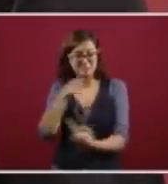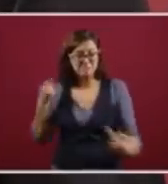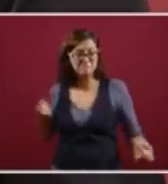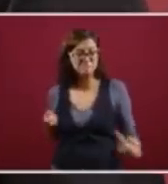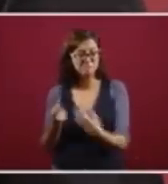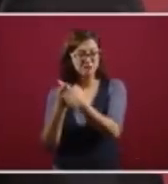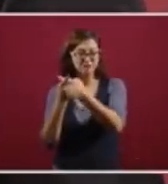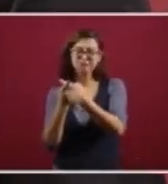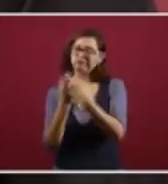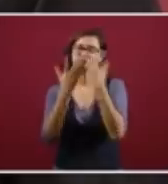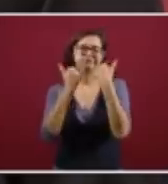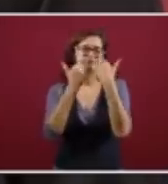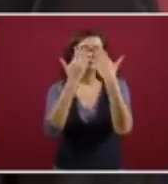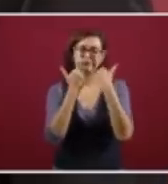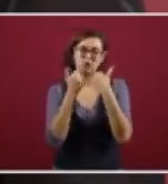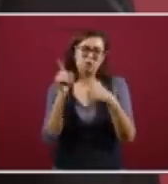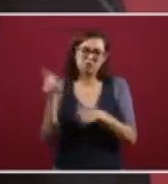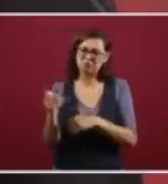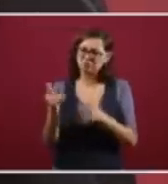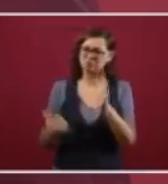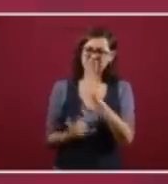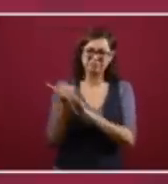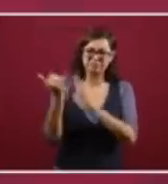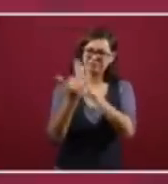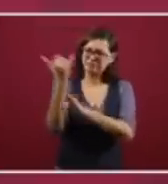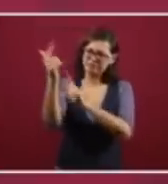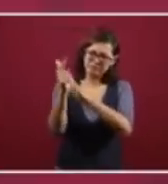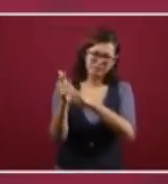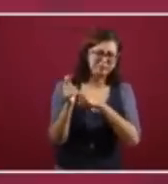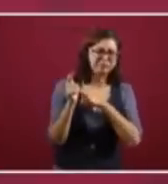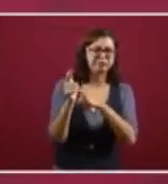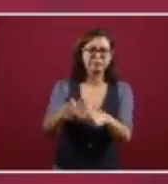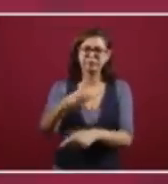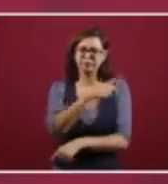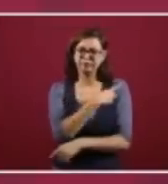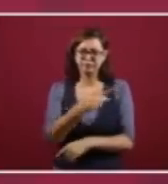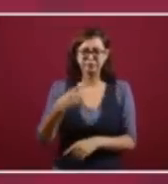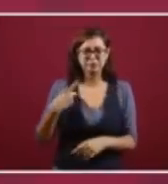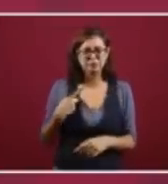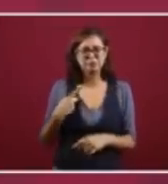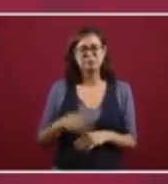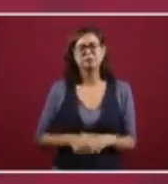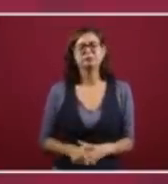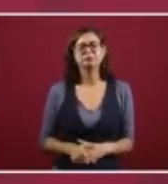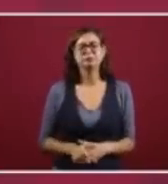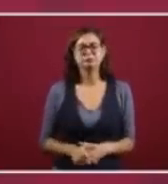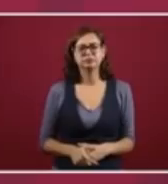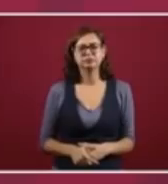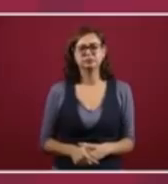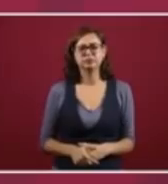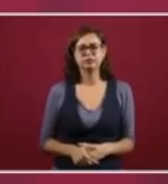el que se pueda detener la construcción del aeropuerto de Santa Lucía.